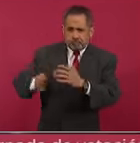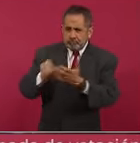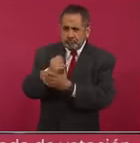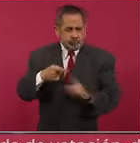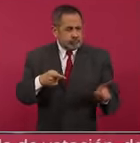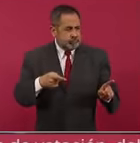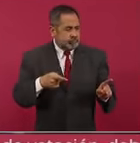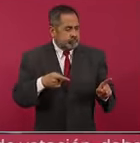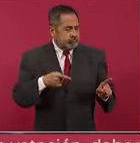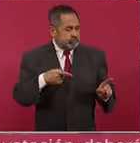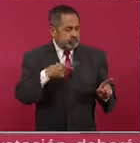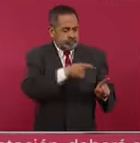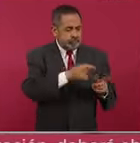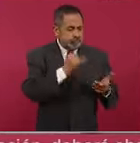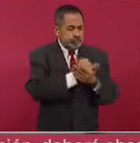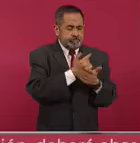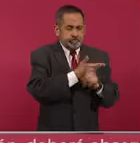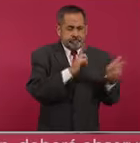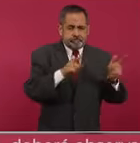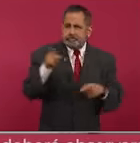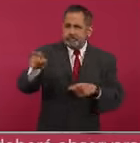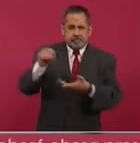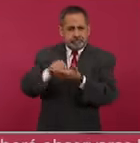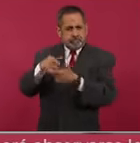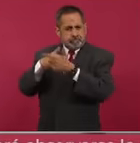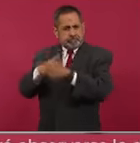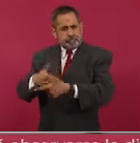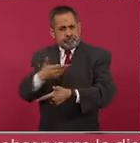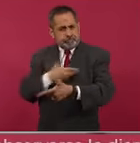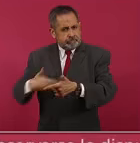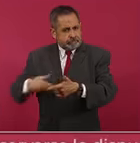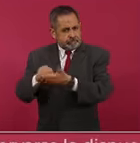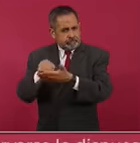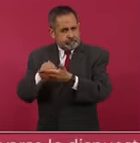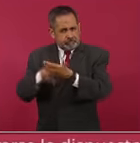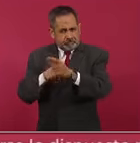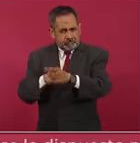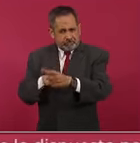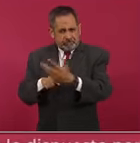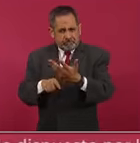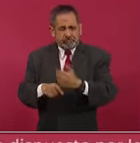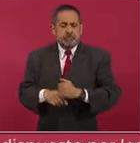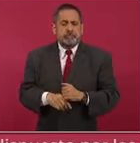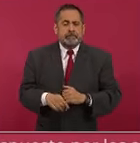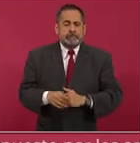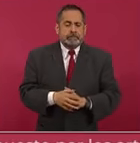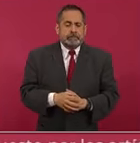frente de la Fiscalía? Pues yo pienso que si existe esa